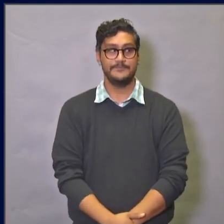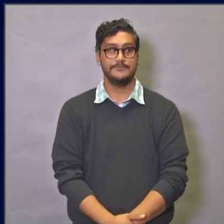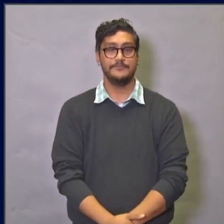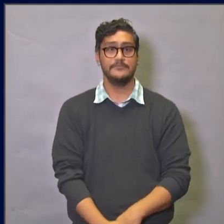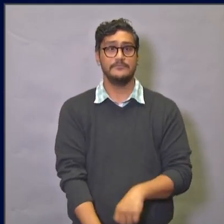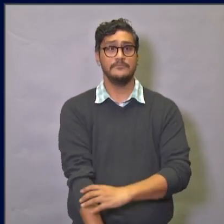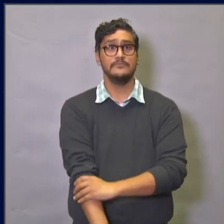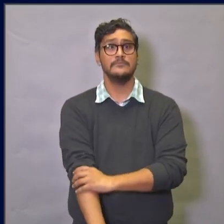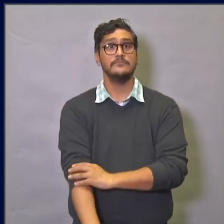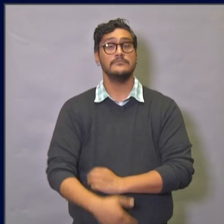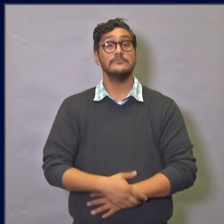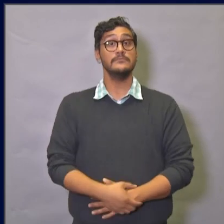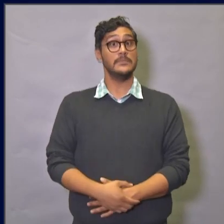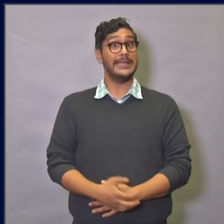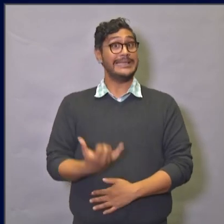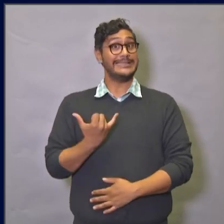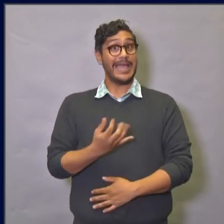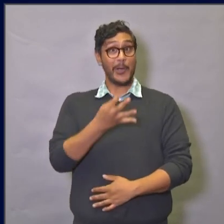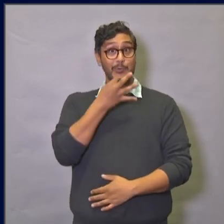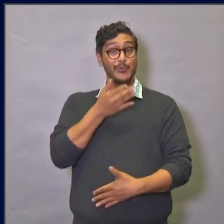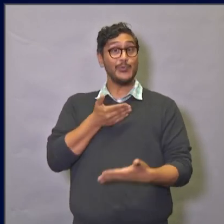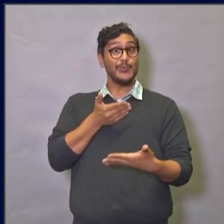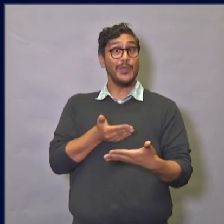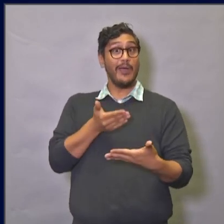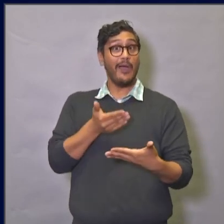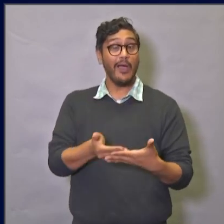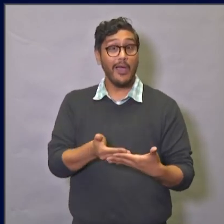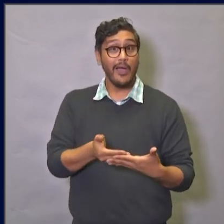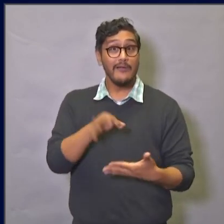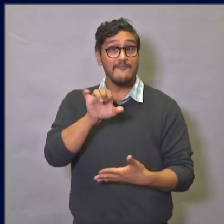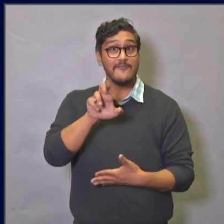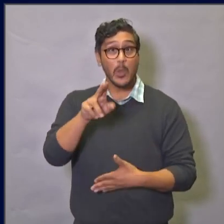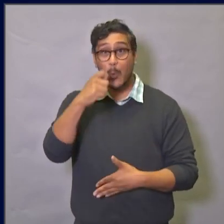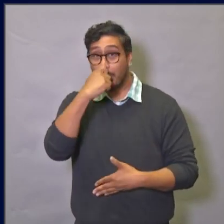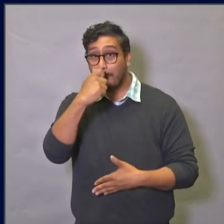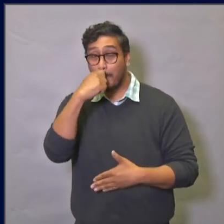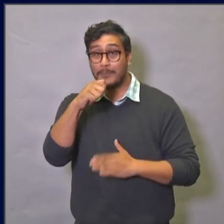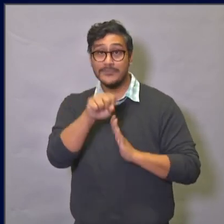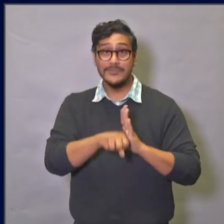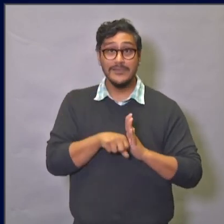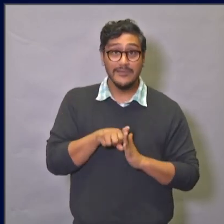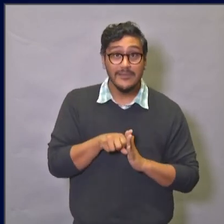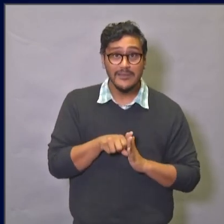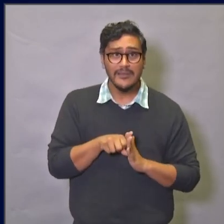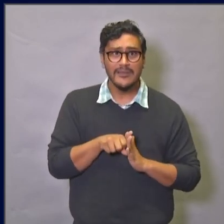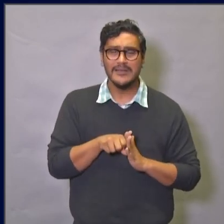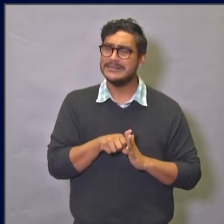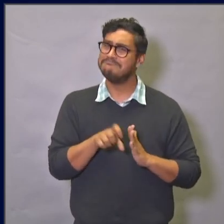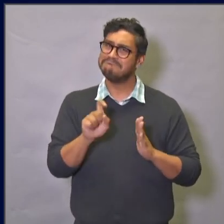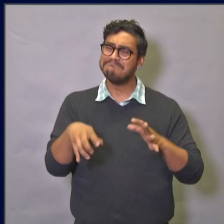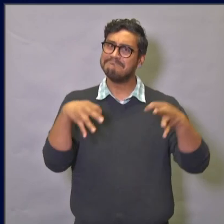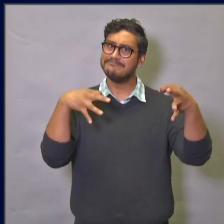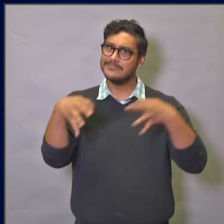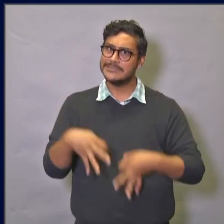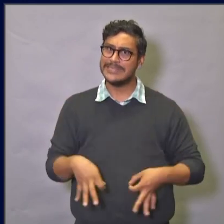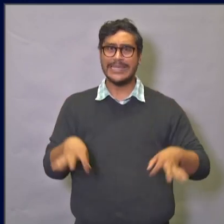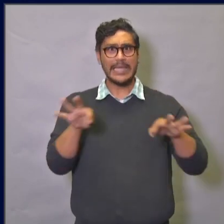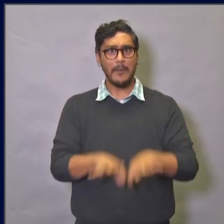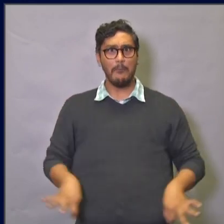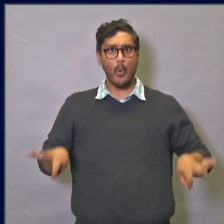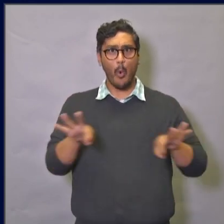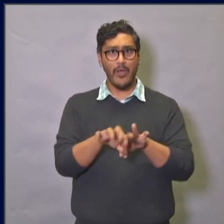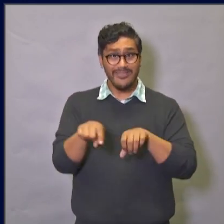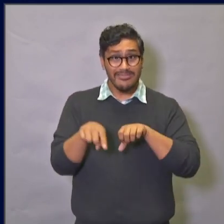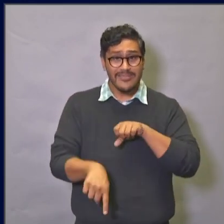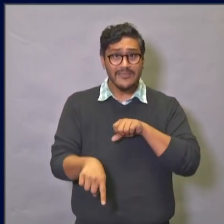Nos acercamos a la temporada de la gripe y queremos hablar sobre por qué es tan importante que este otoño